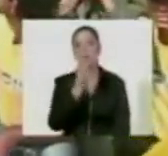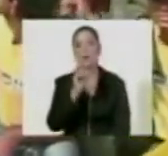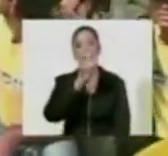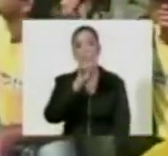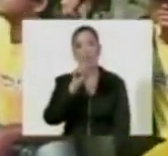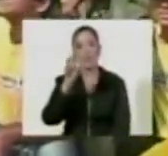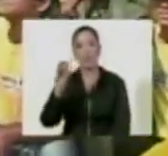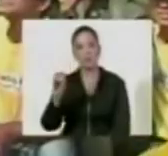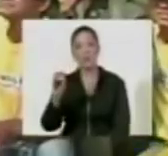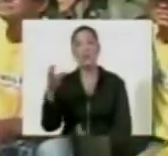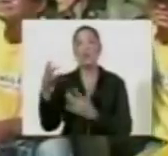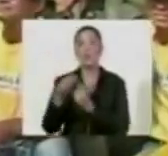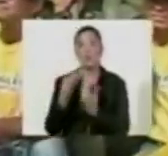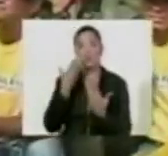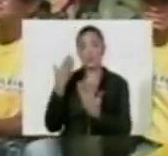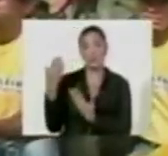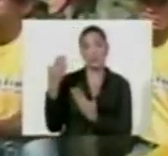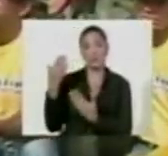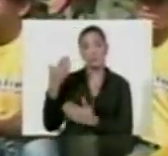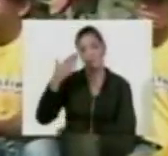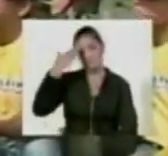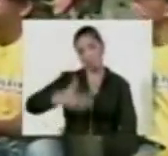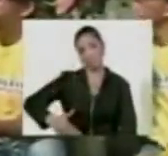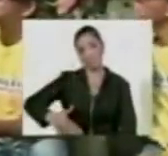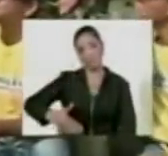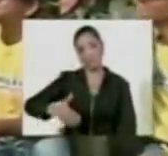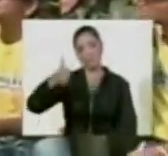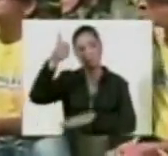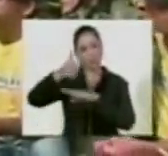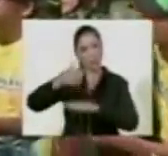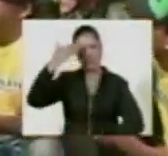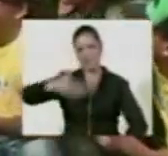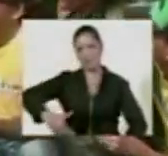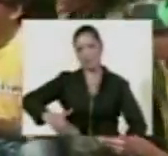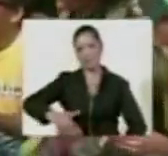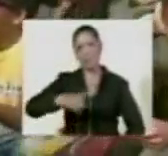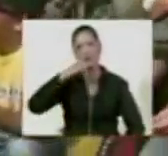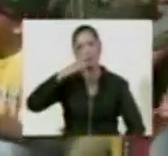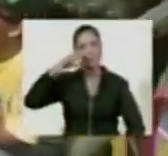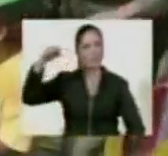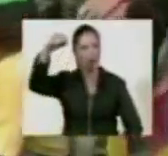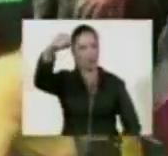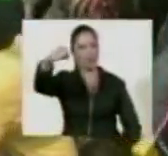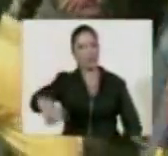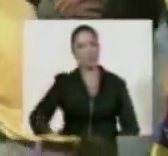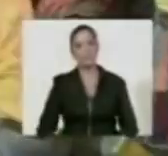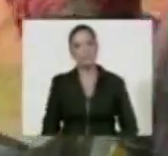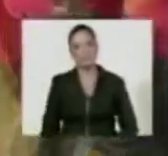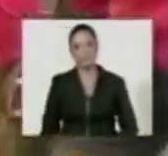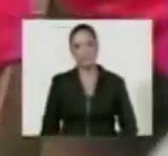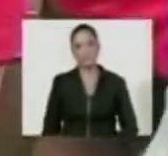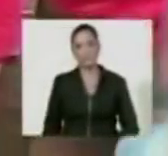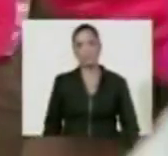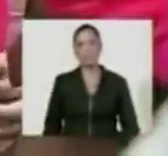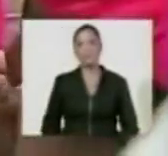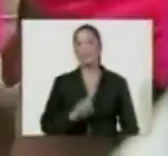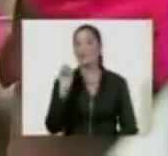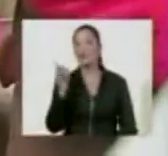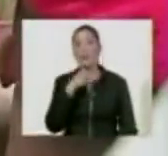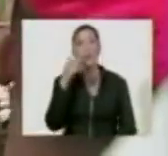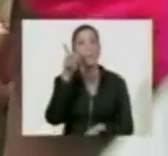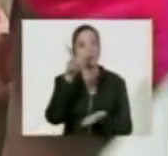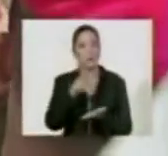200, junto al comandante en jefe de la Fuerza Armada Nacional Bolivariana, Nicolás Maduro Moros, que han participado